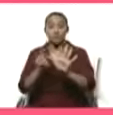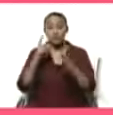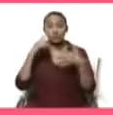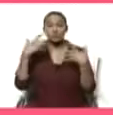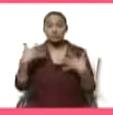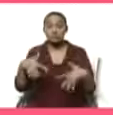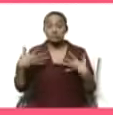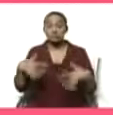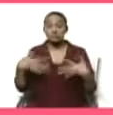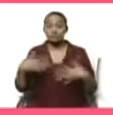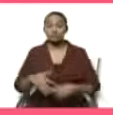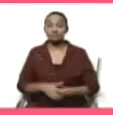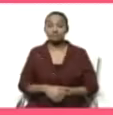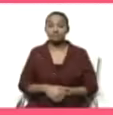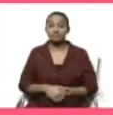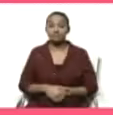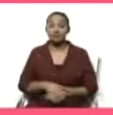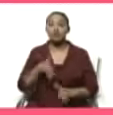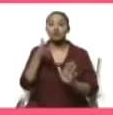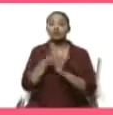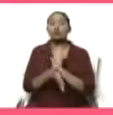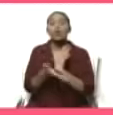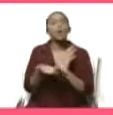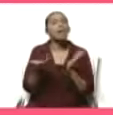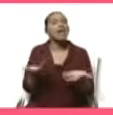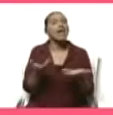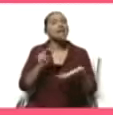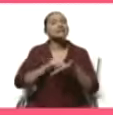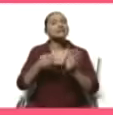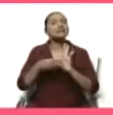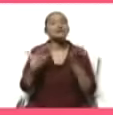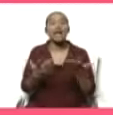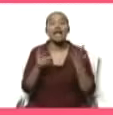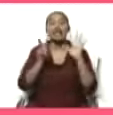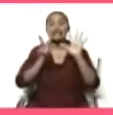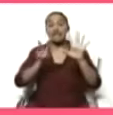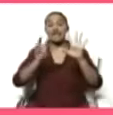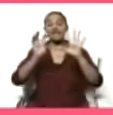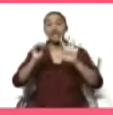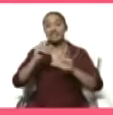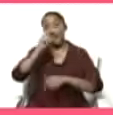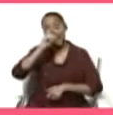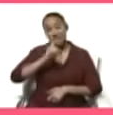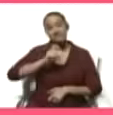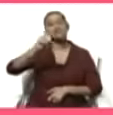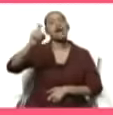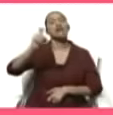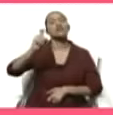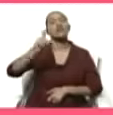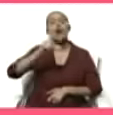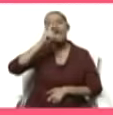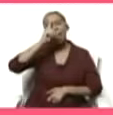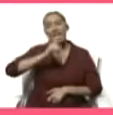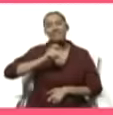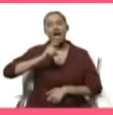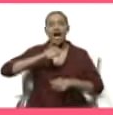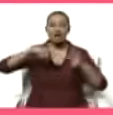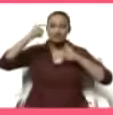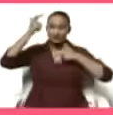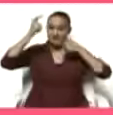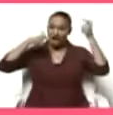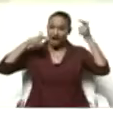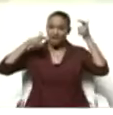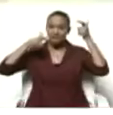cabalístico hablan de 70 que es el 70 aniversario 70 años del comandante Hugo Chávez el